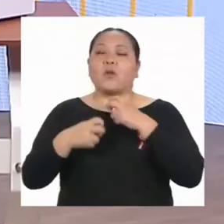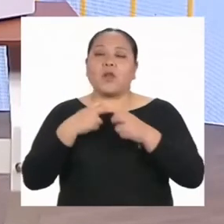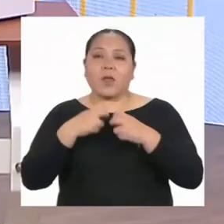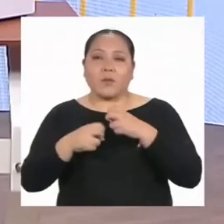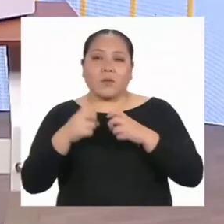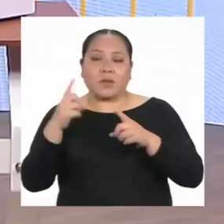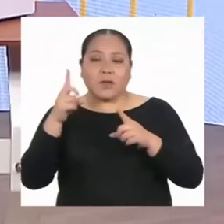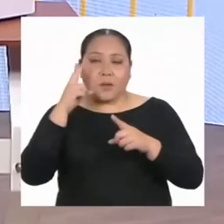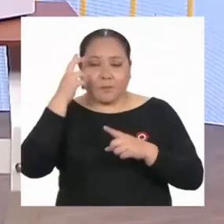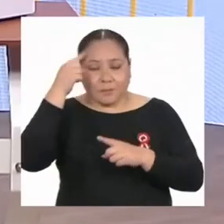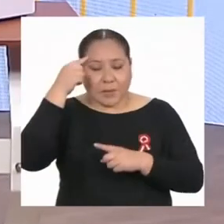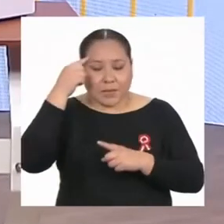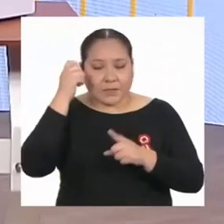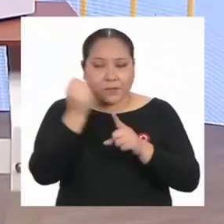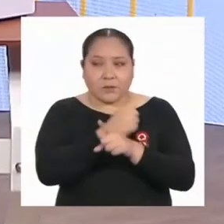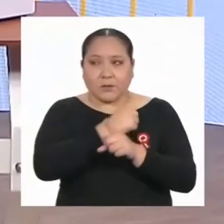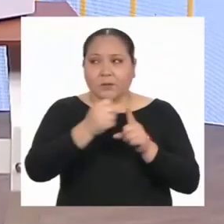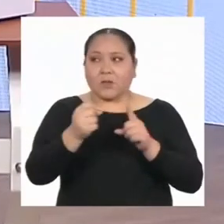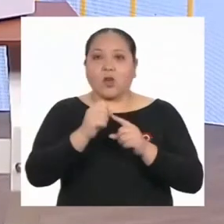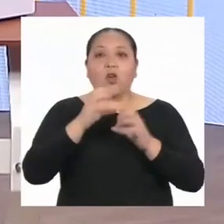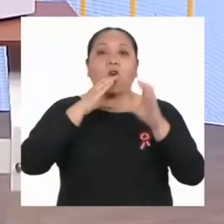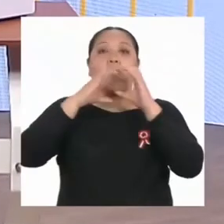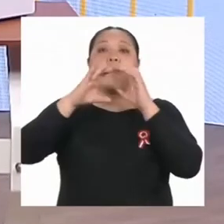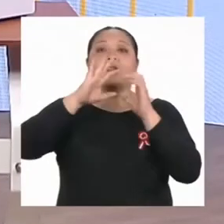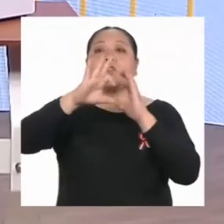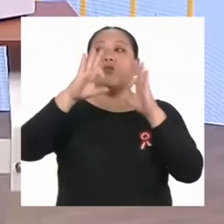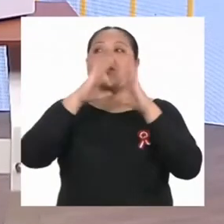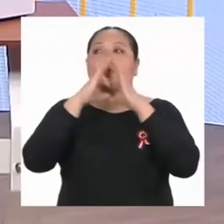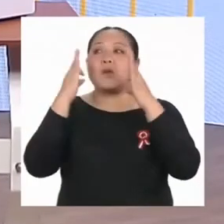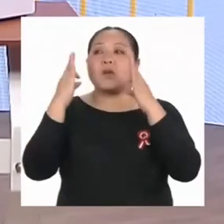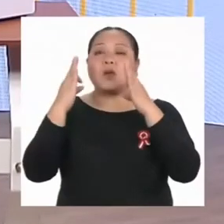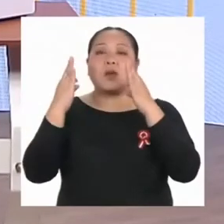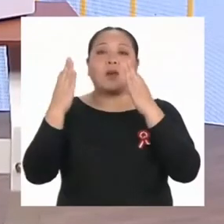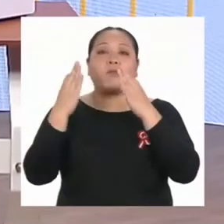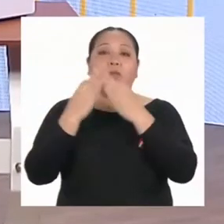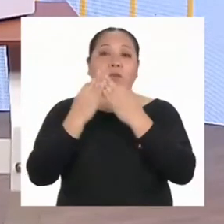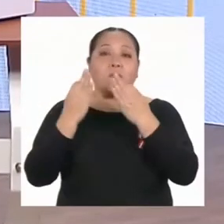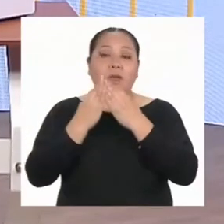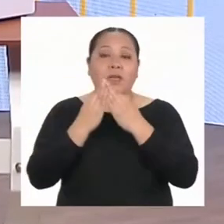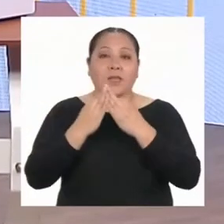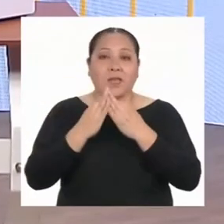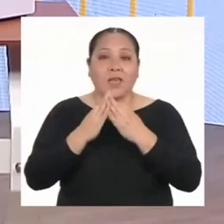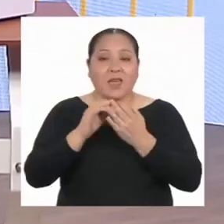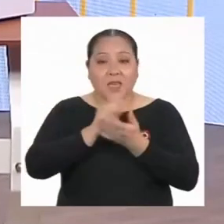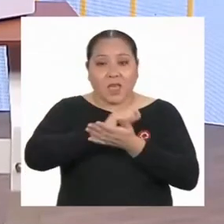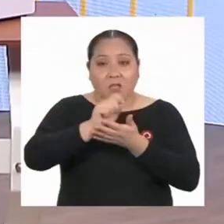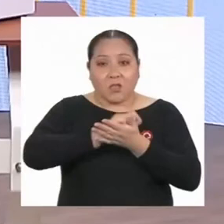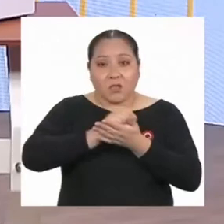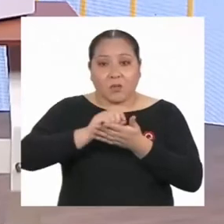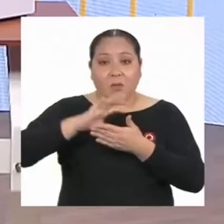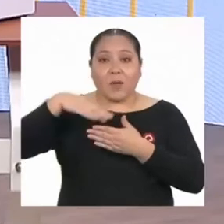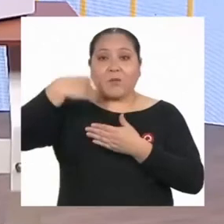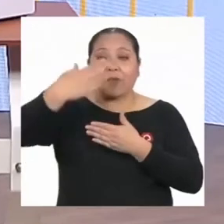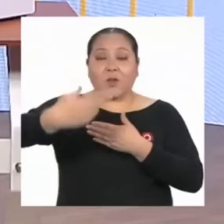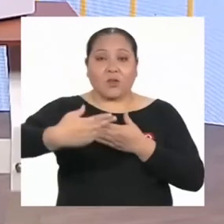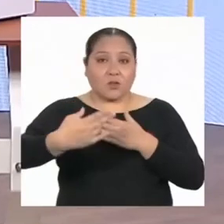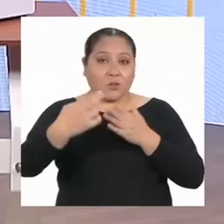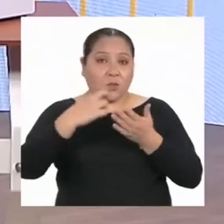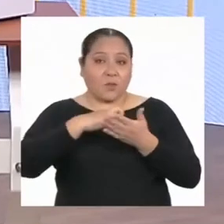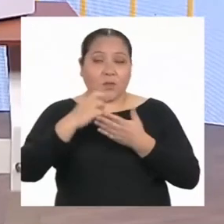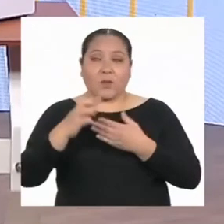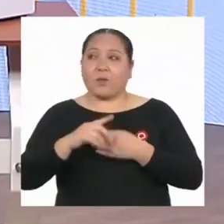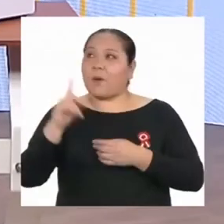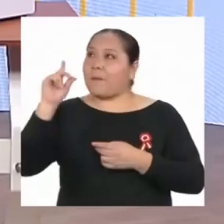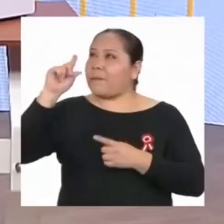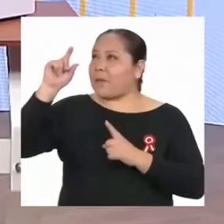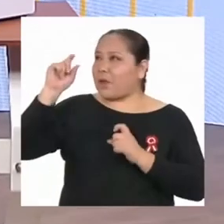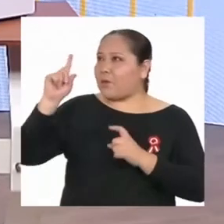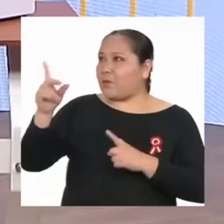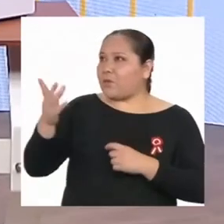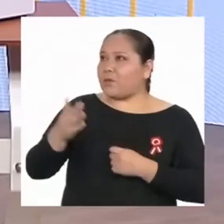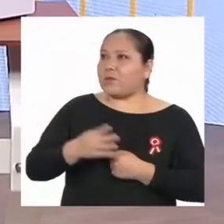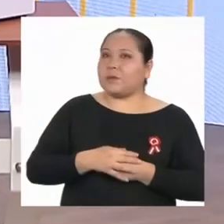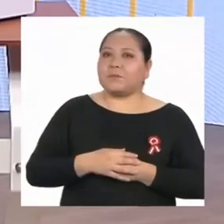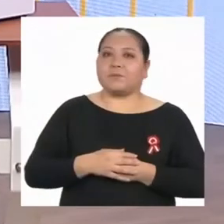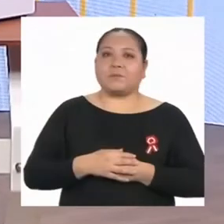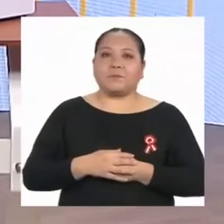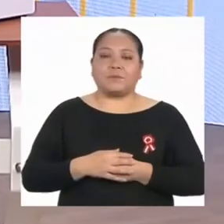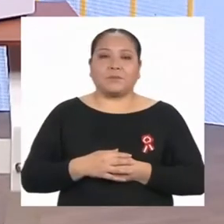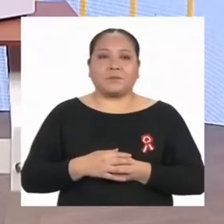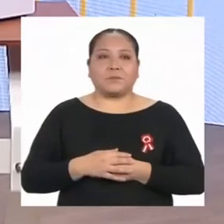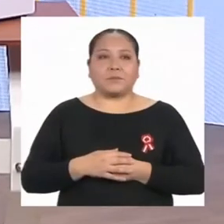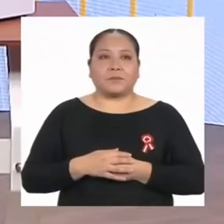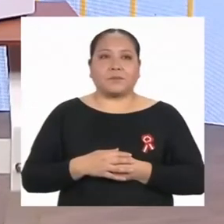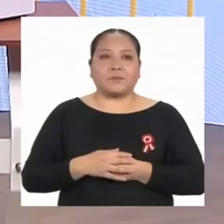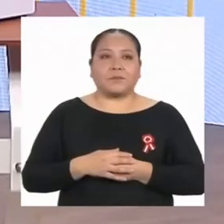en casa y tomen nota para verlo el próximo programa. Ahora, unas preguntas para usted, profesora.